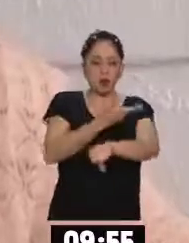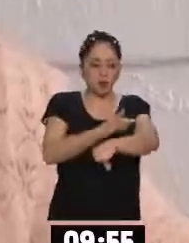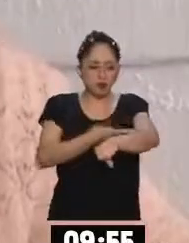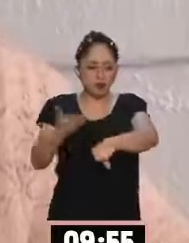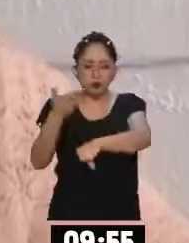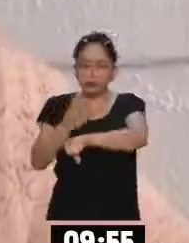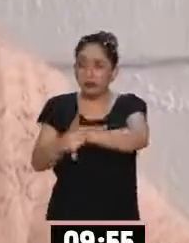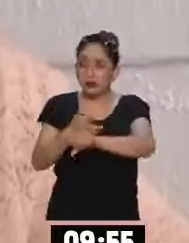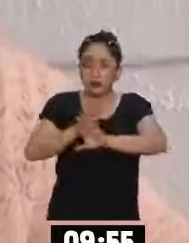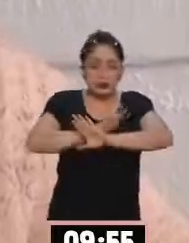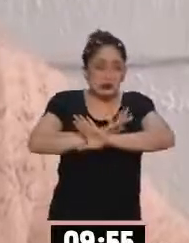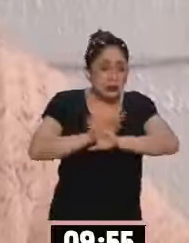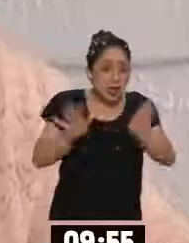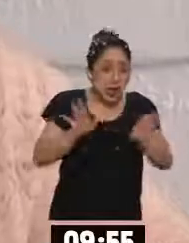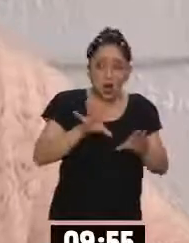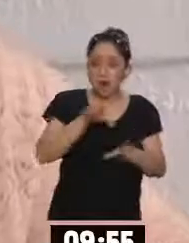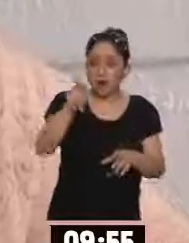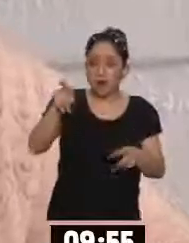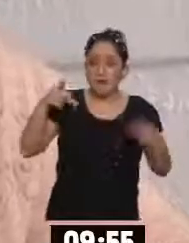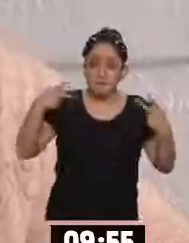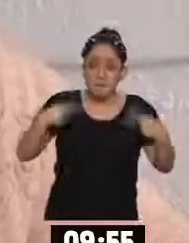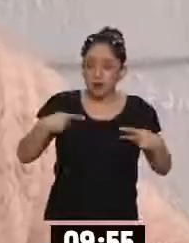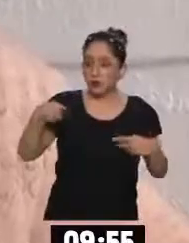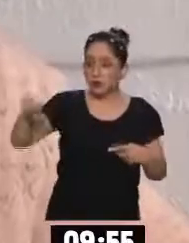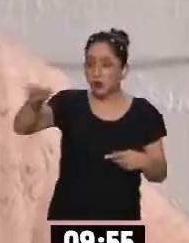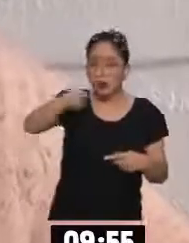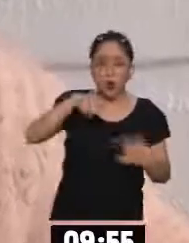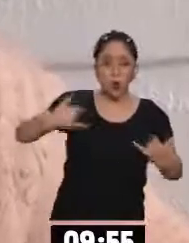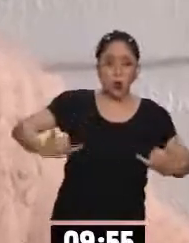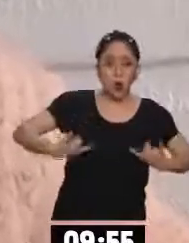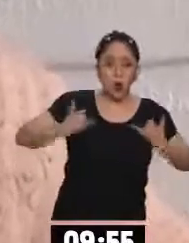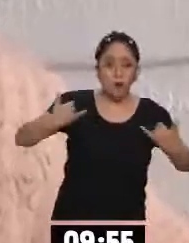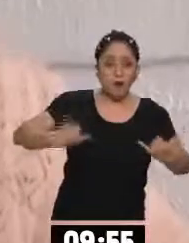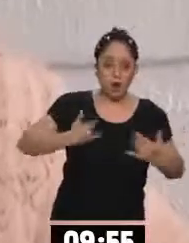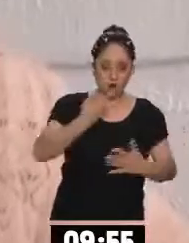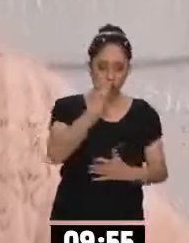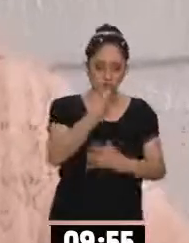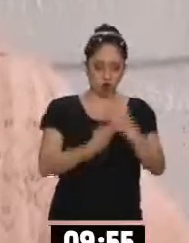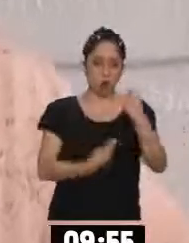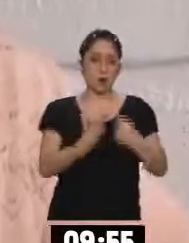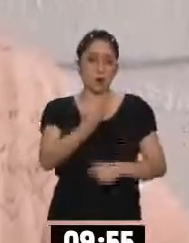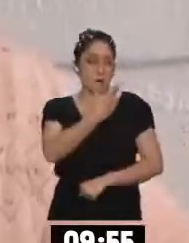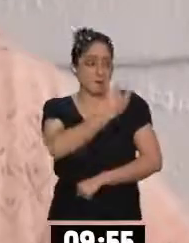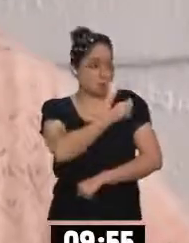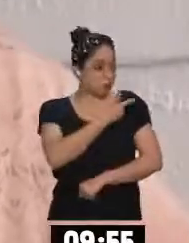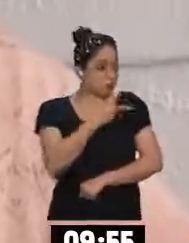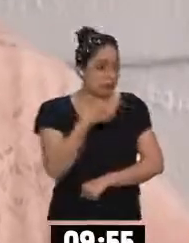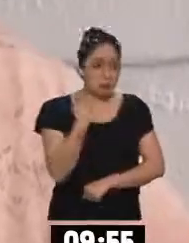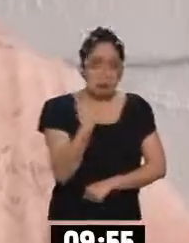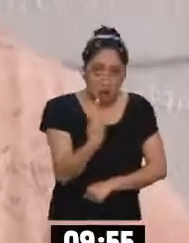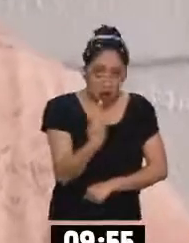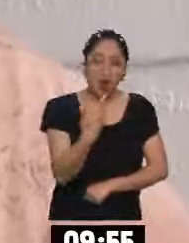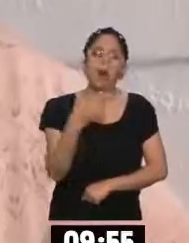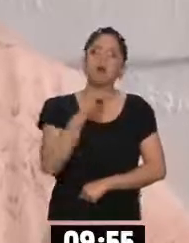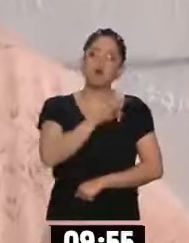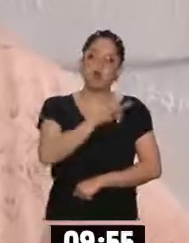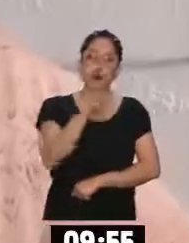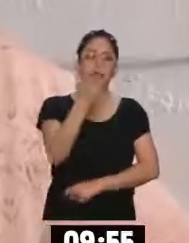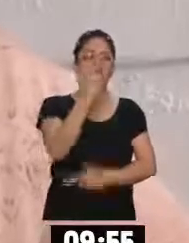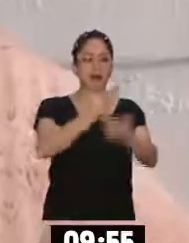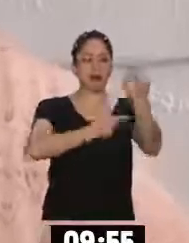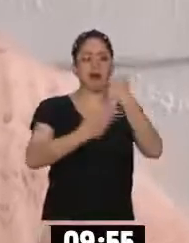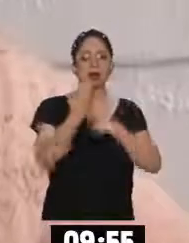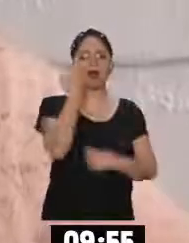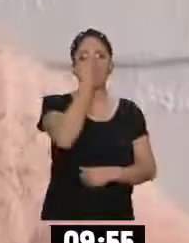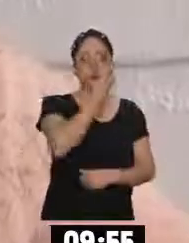la vacunación del sector de edad, digamos, de los más jóvenes, para que todos estén tranquilos. Por otra parte, estamos limpiando, ahora